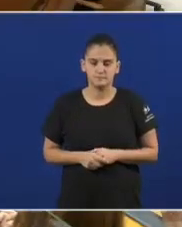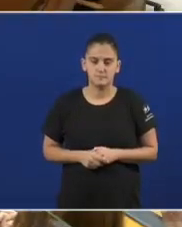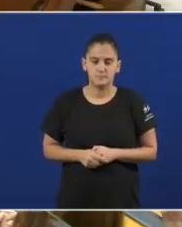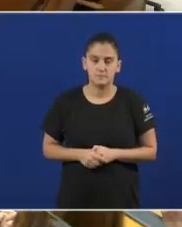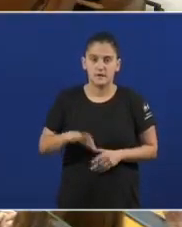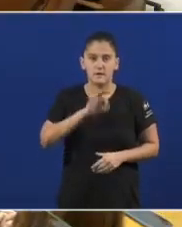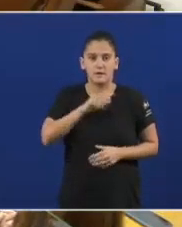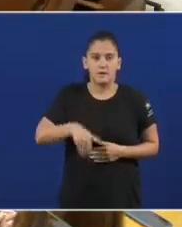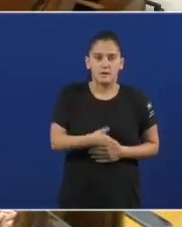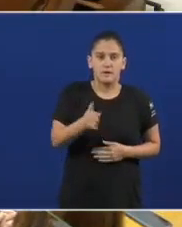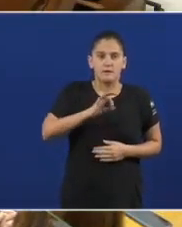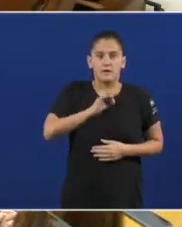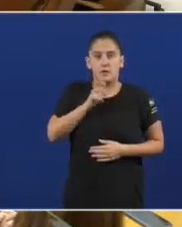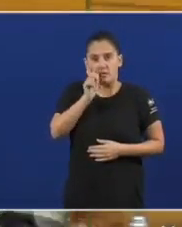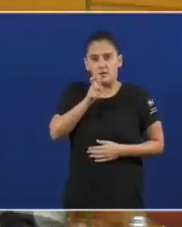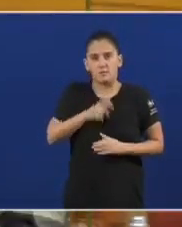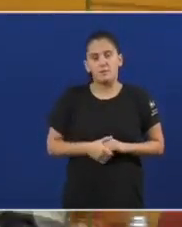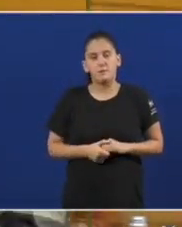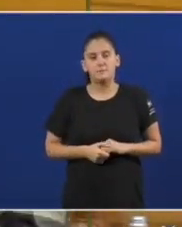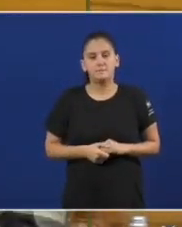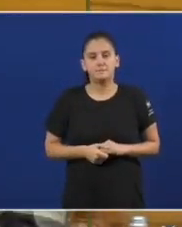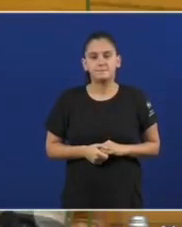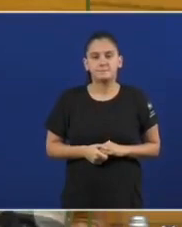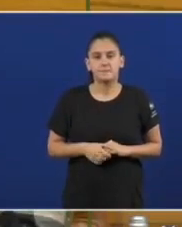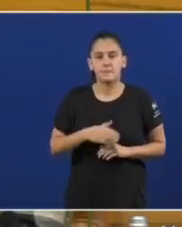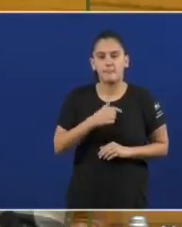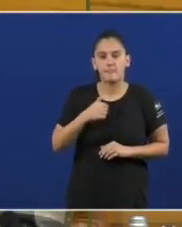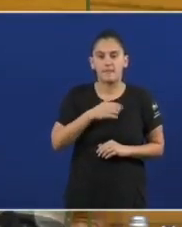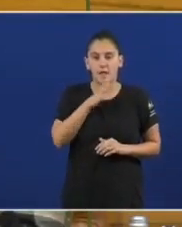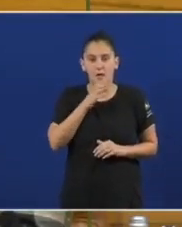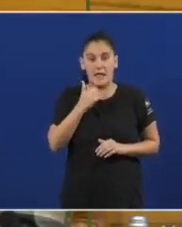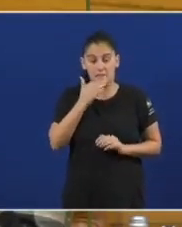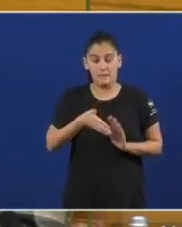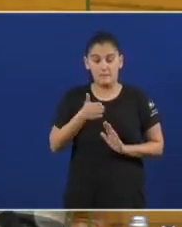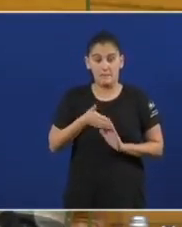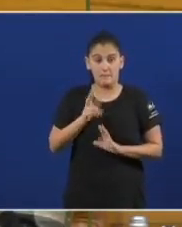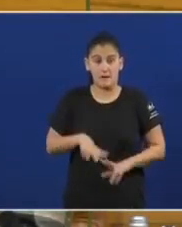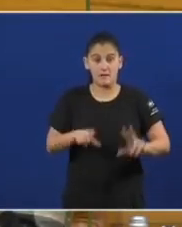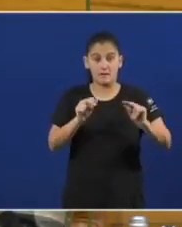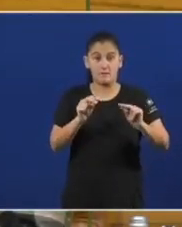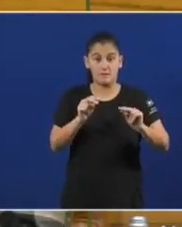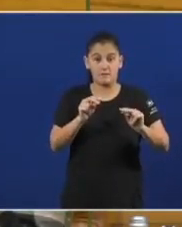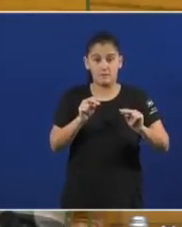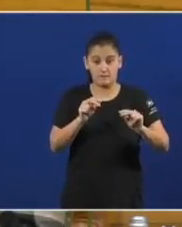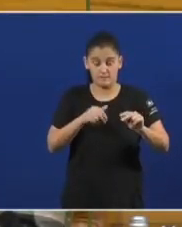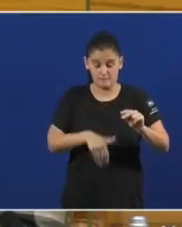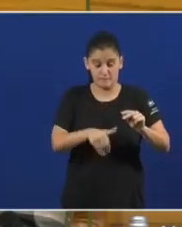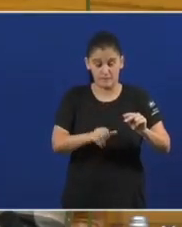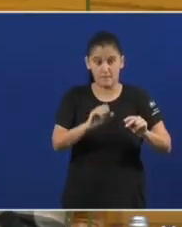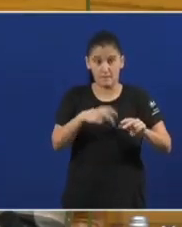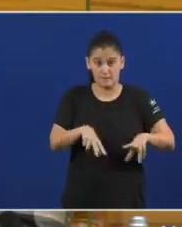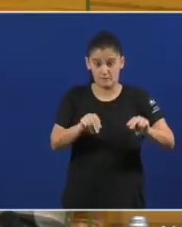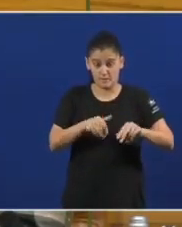Señorías, señor Feijóo, quixera, agora que estamos casi no final da legislatura, no final deste período de